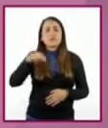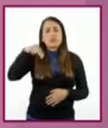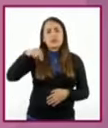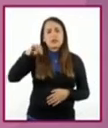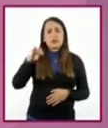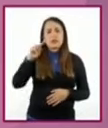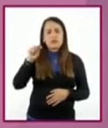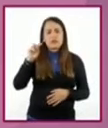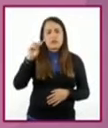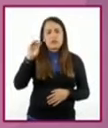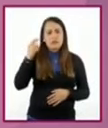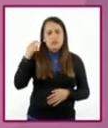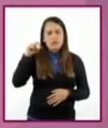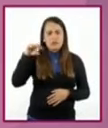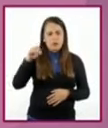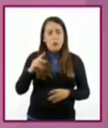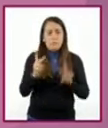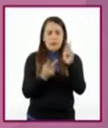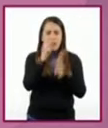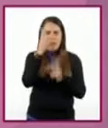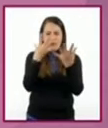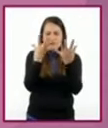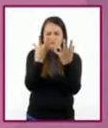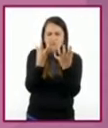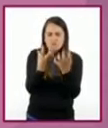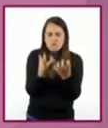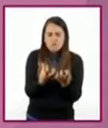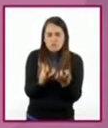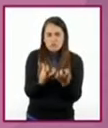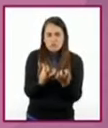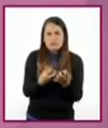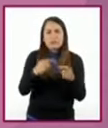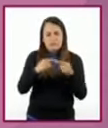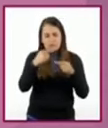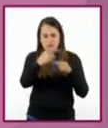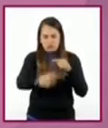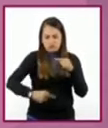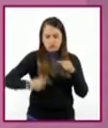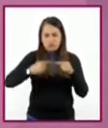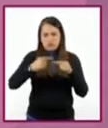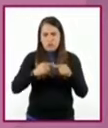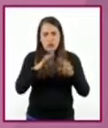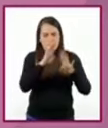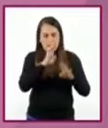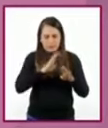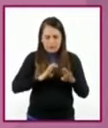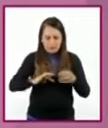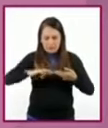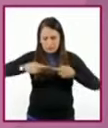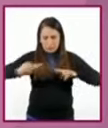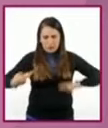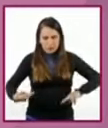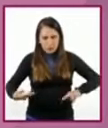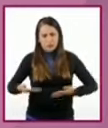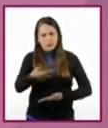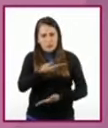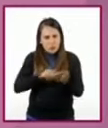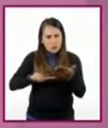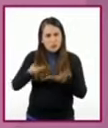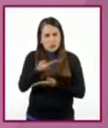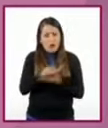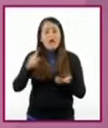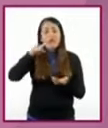puede ser absorbido por las plantas que se relacionan simbióticamente con las bacterias. Y una vez dentro de